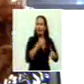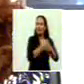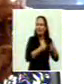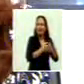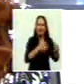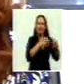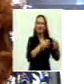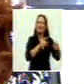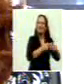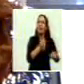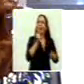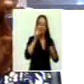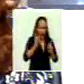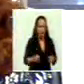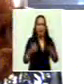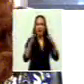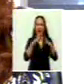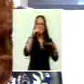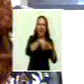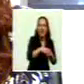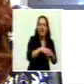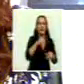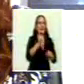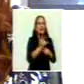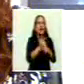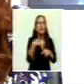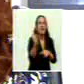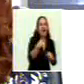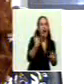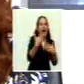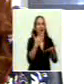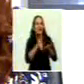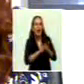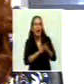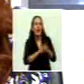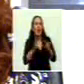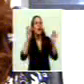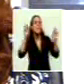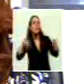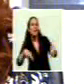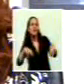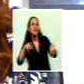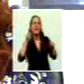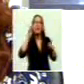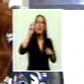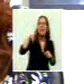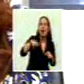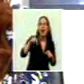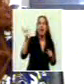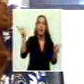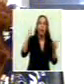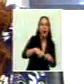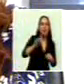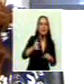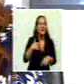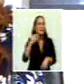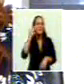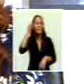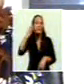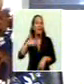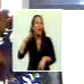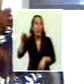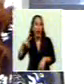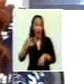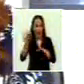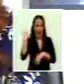habíamos escuchado en nuestra propia casa permanentemente el tema de Perón, del peronismo, que Perón vuelve. Mi abuelito siempre soñaba... Murió en